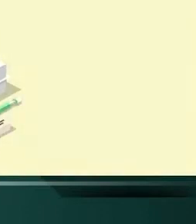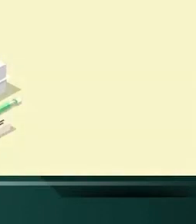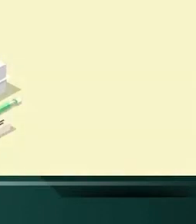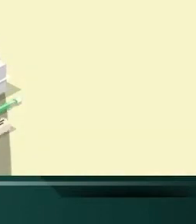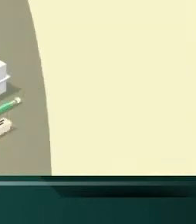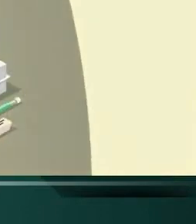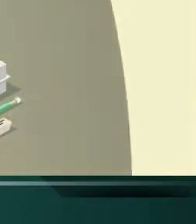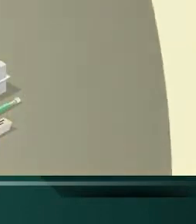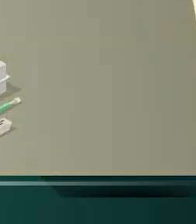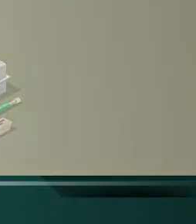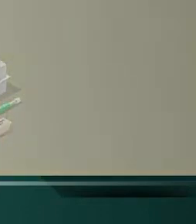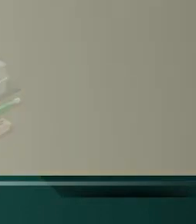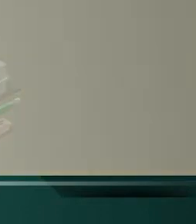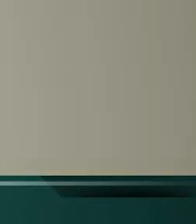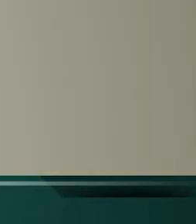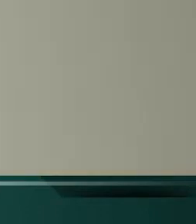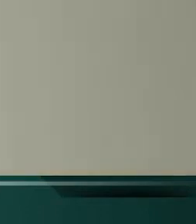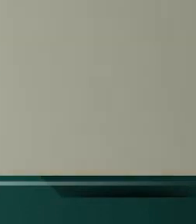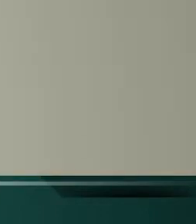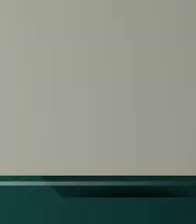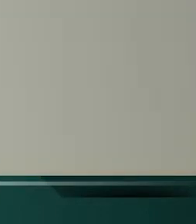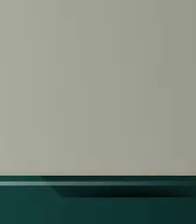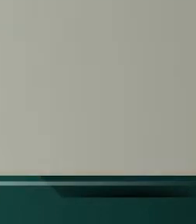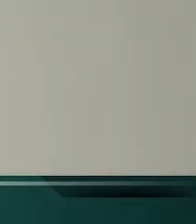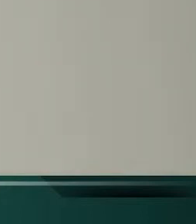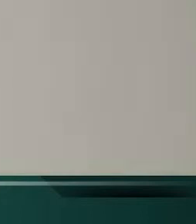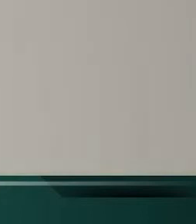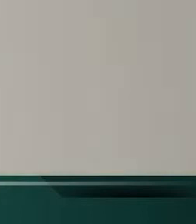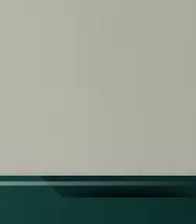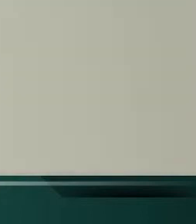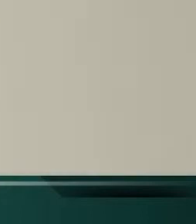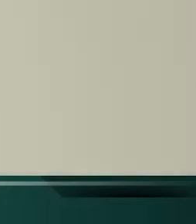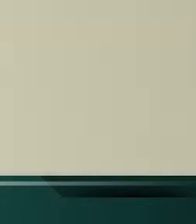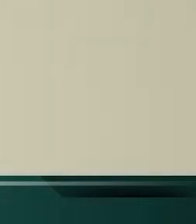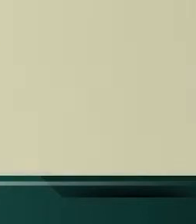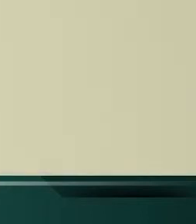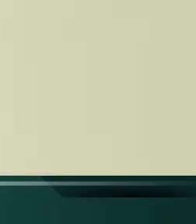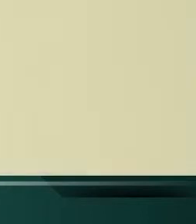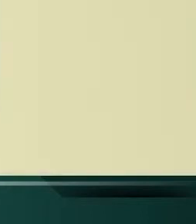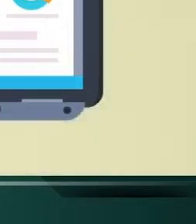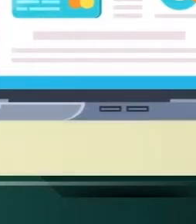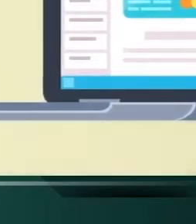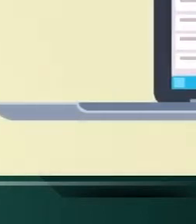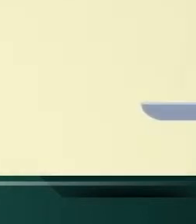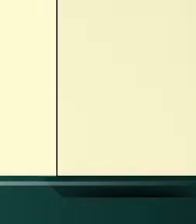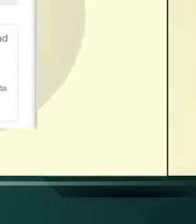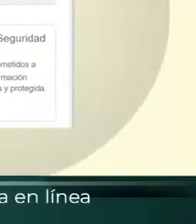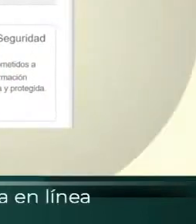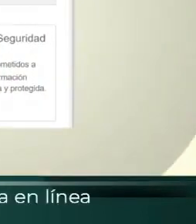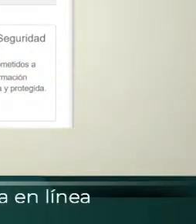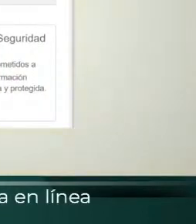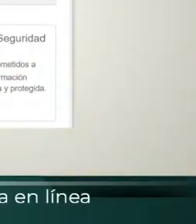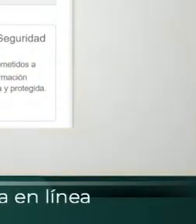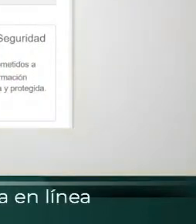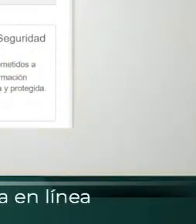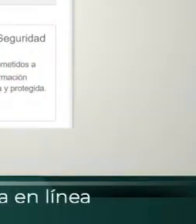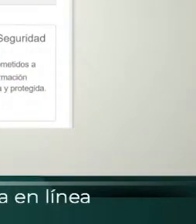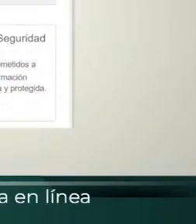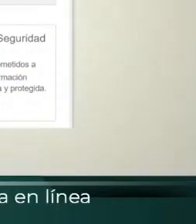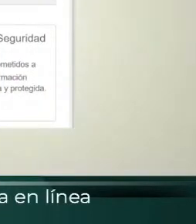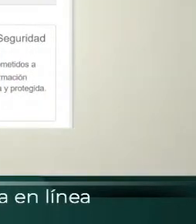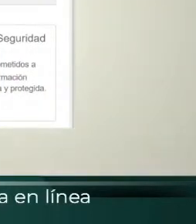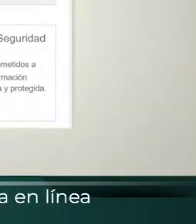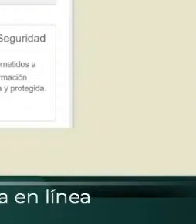comodidad de tu hogar haciendo uso del servicio de banca en línea que te proporcione tu banco. Para realizar